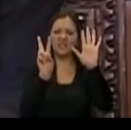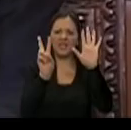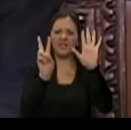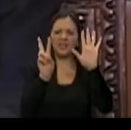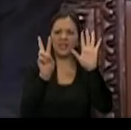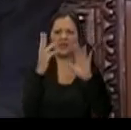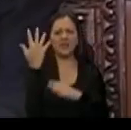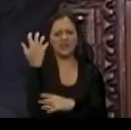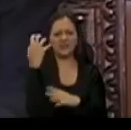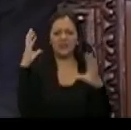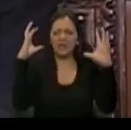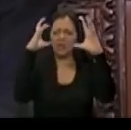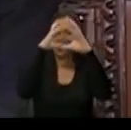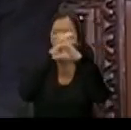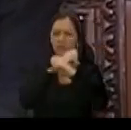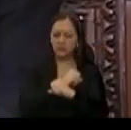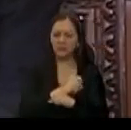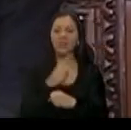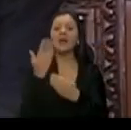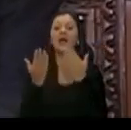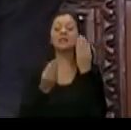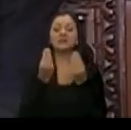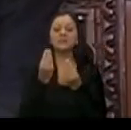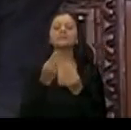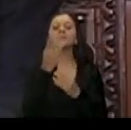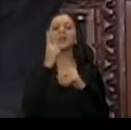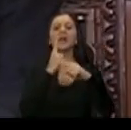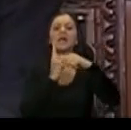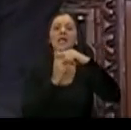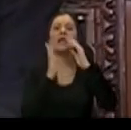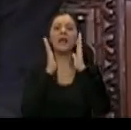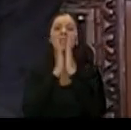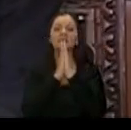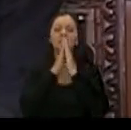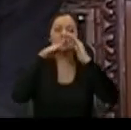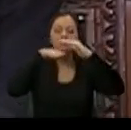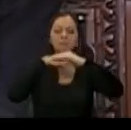privada a la Iglesia de la Compañía.